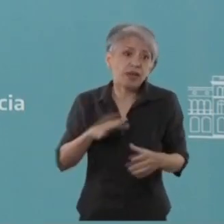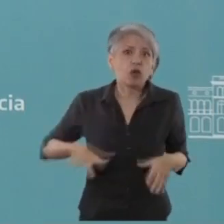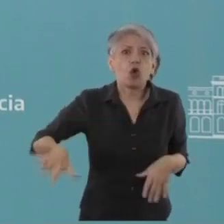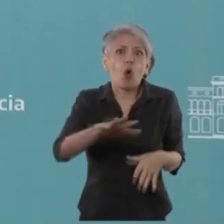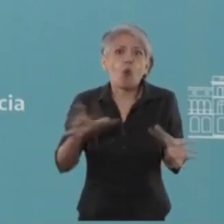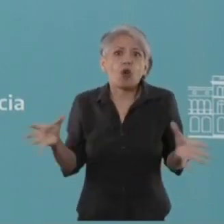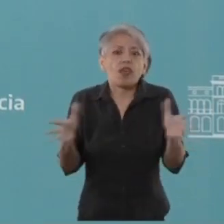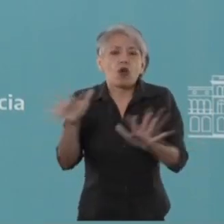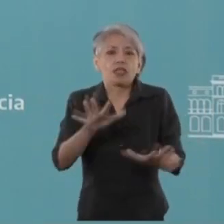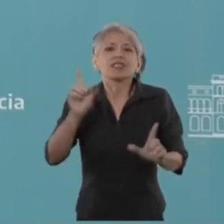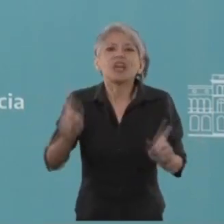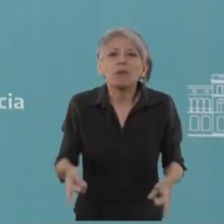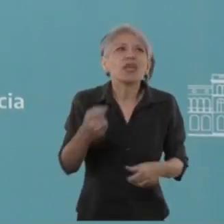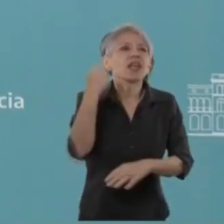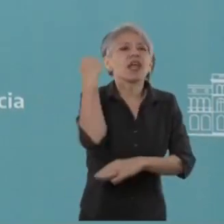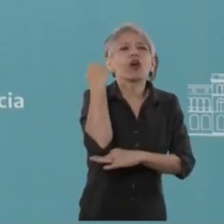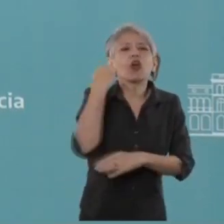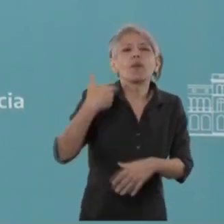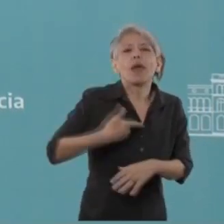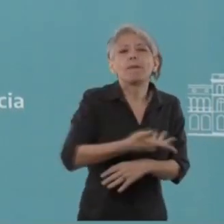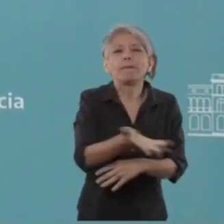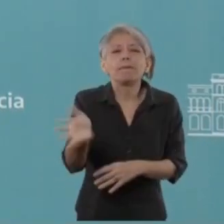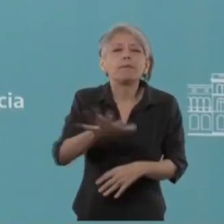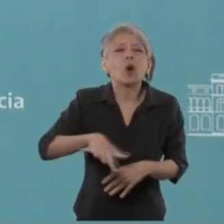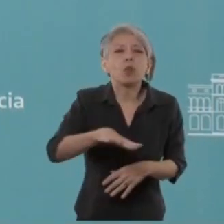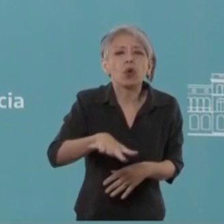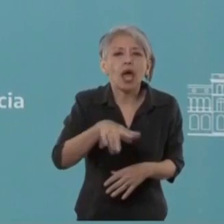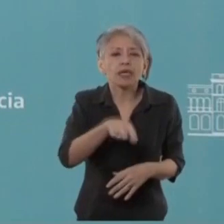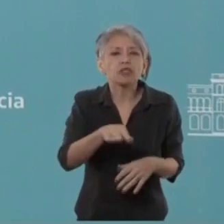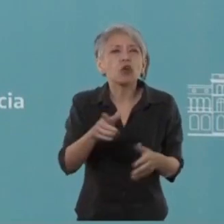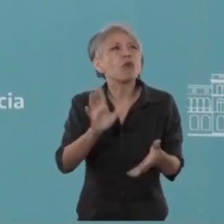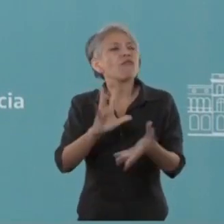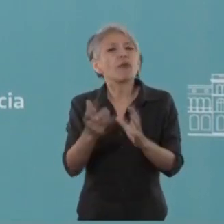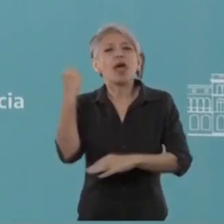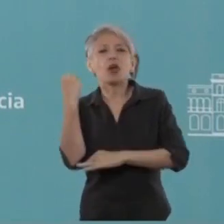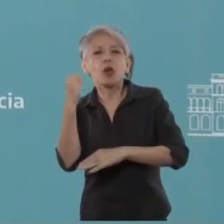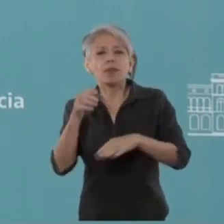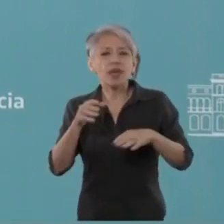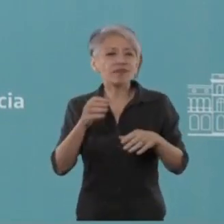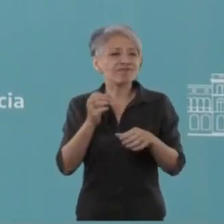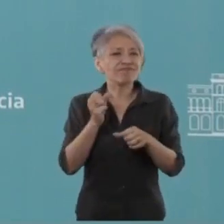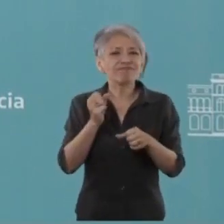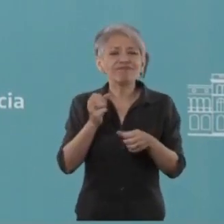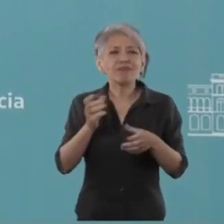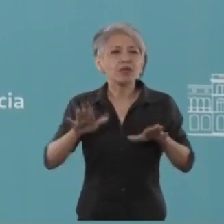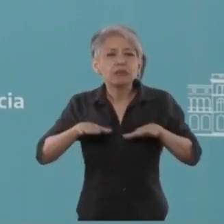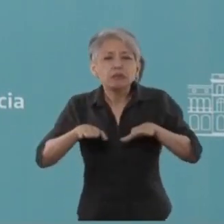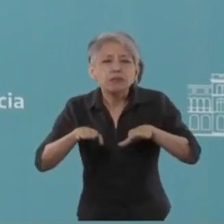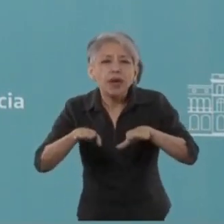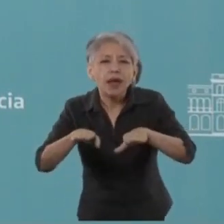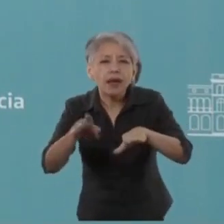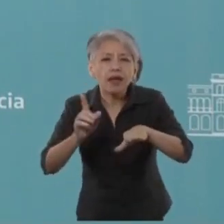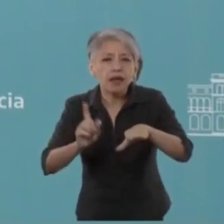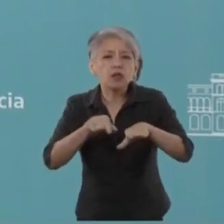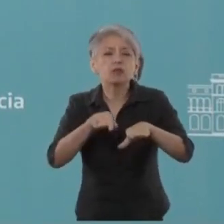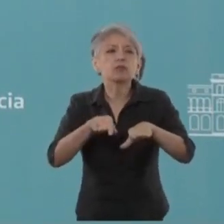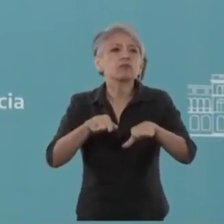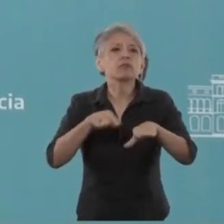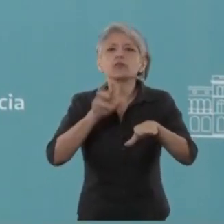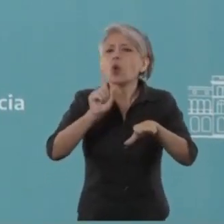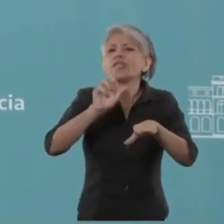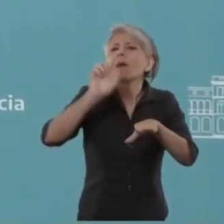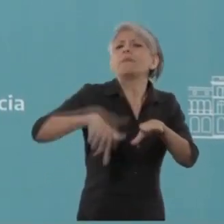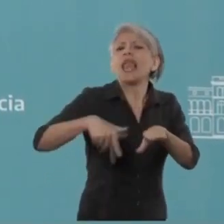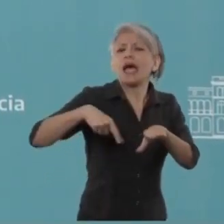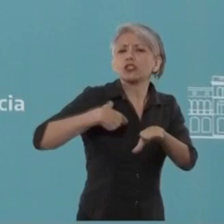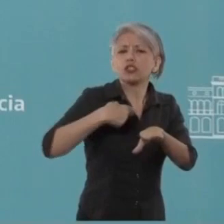economía popular, que es casi una economía que funciona en paralelo en la Argentina y que no son planes sociales, que es economía popular, que son trabajadores